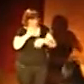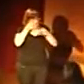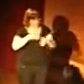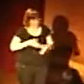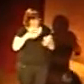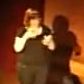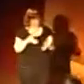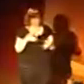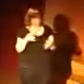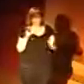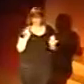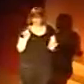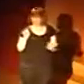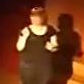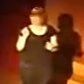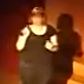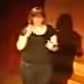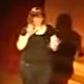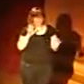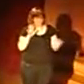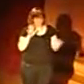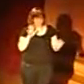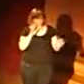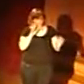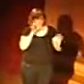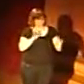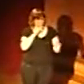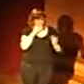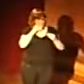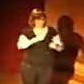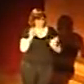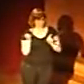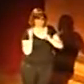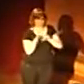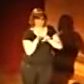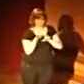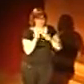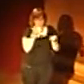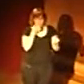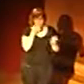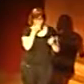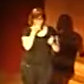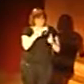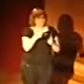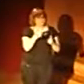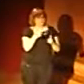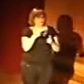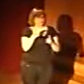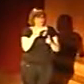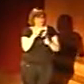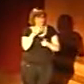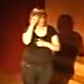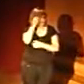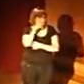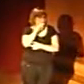histórica que le da sentido porque lo convierte en un cuadro histórico es una visita del Rey Felipe tercero fíjense